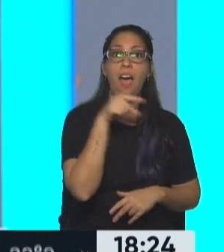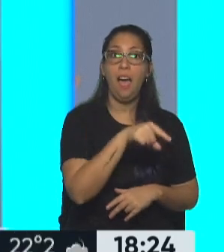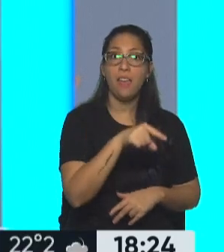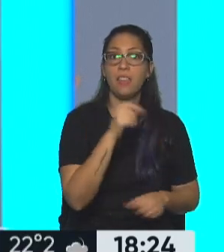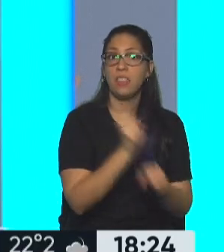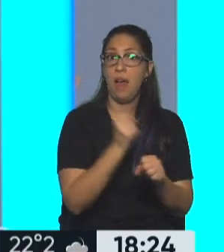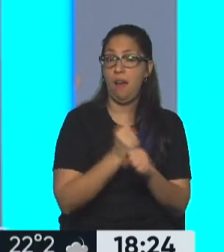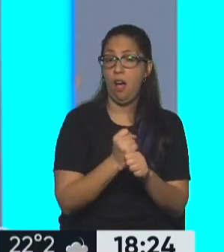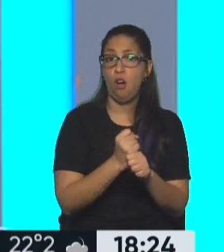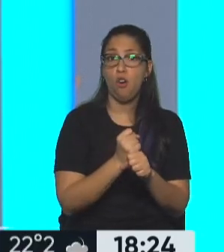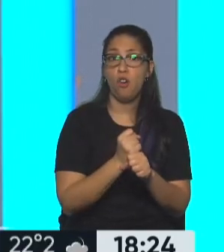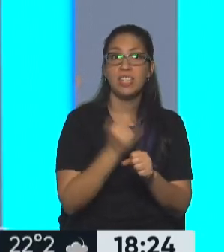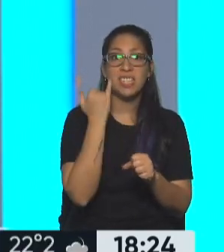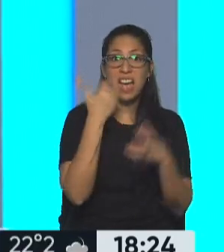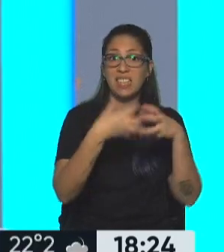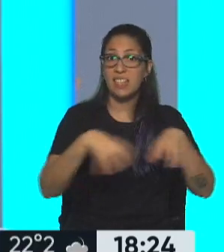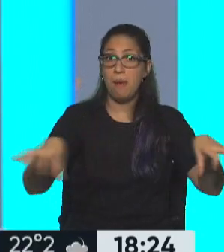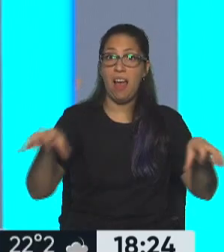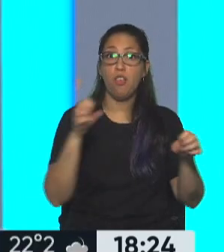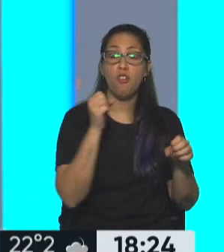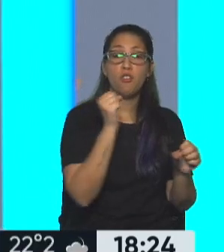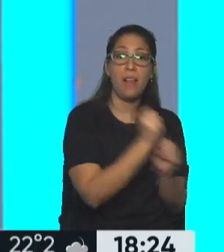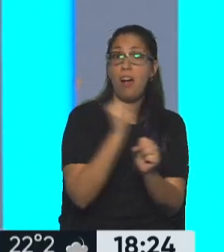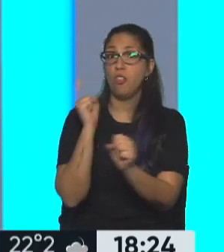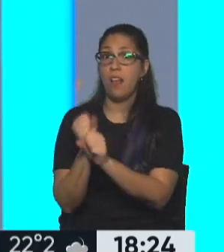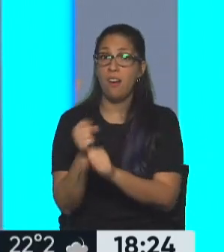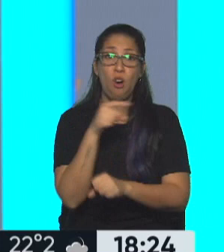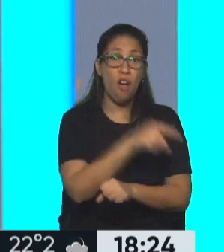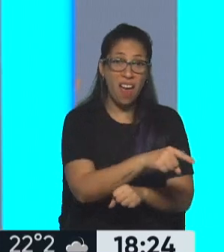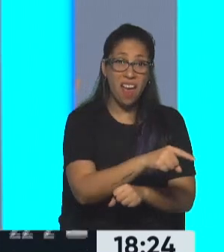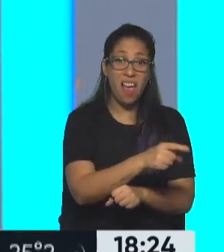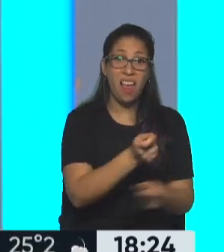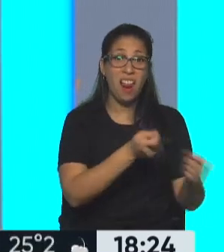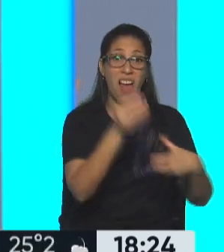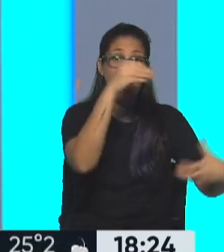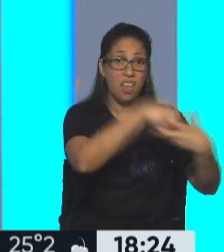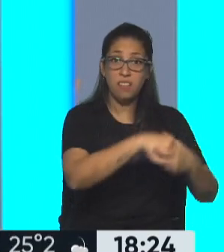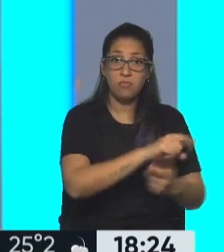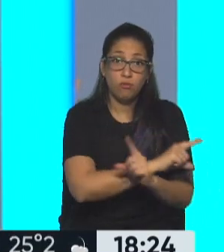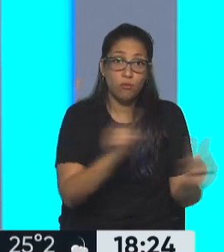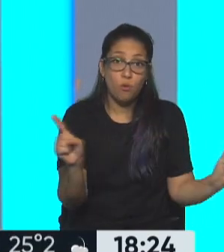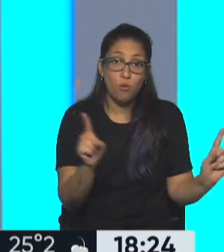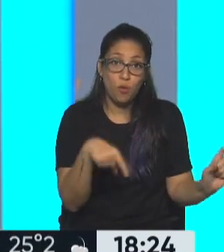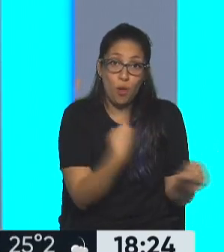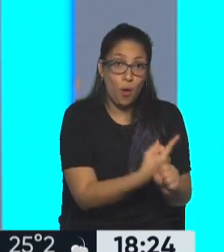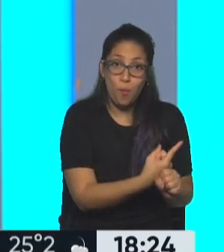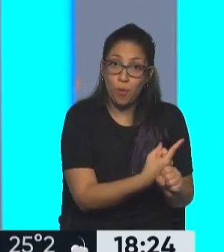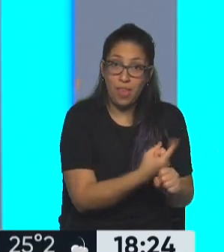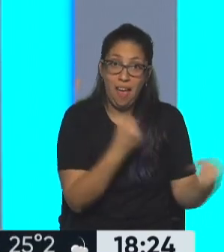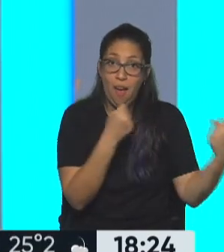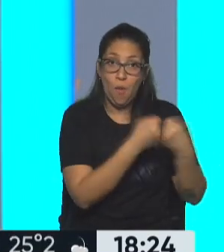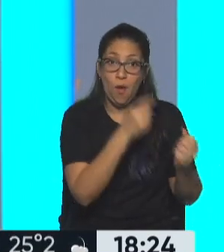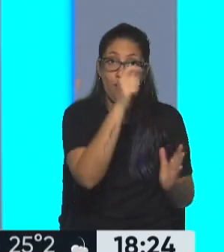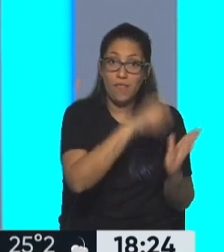por las tareas que tenía el ministerio, que ya se había dividido, no debería haber tenido que participar él en el acuerdo que